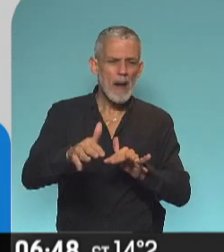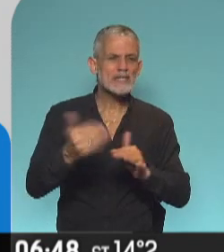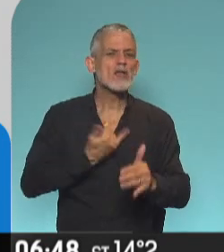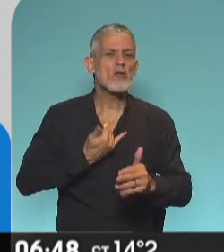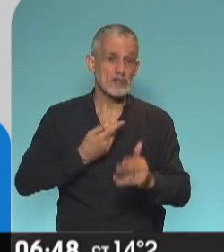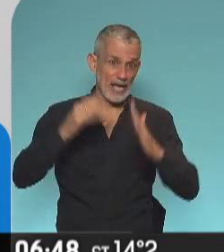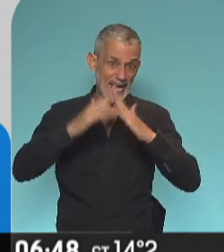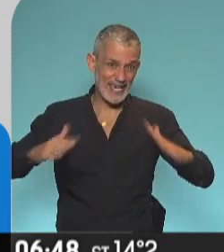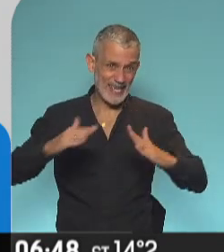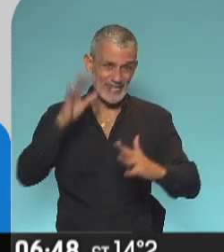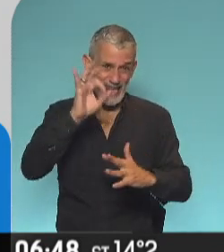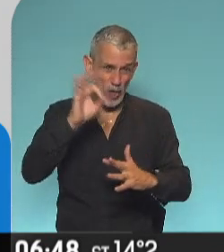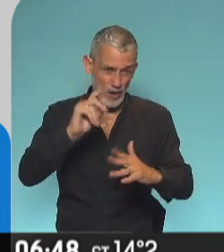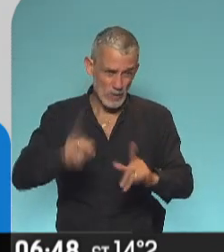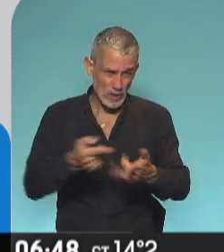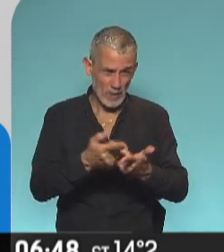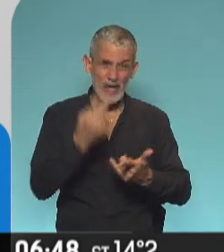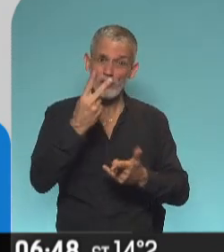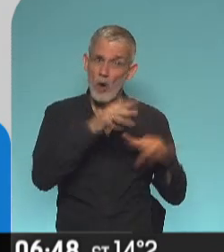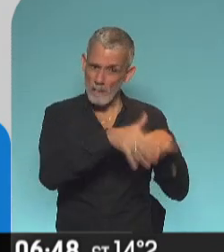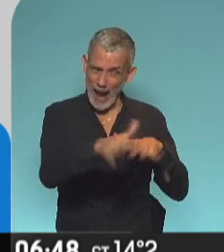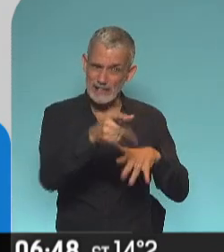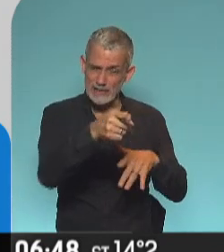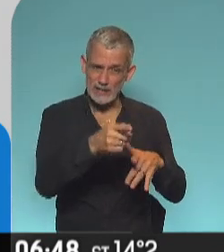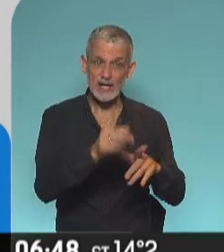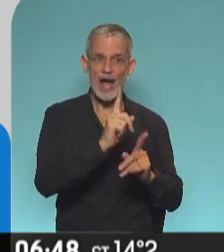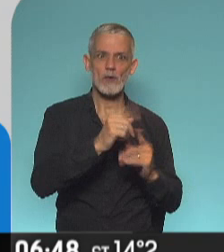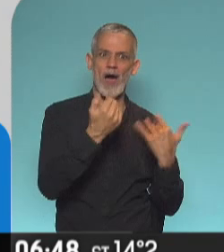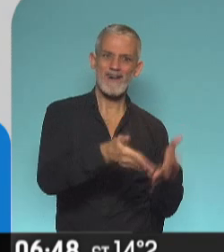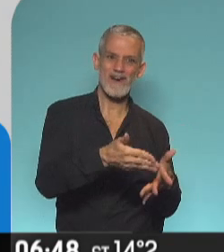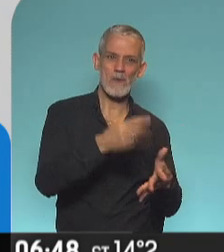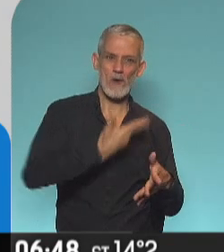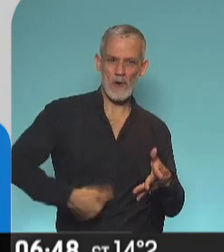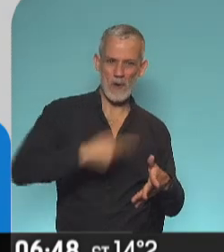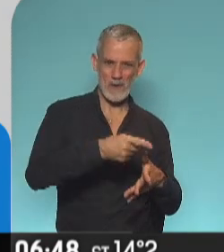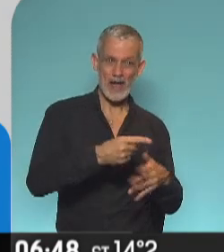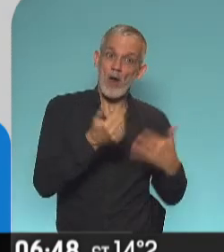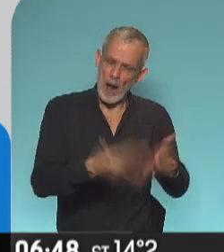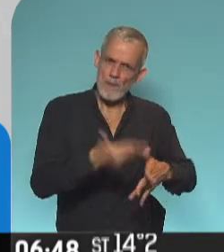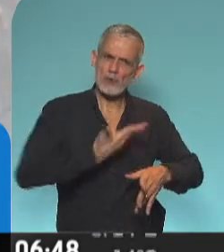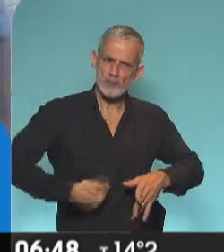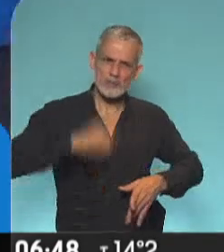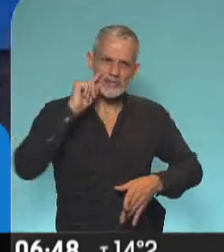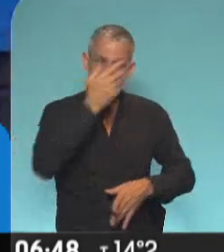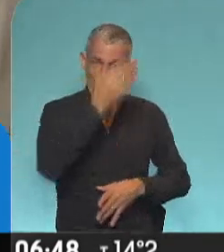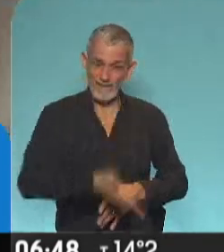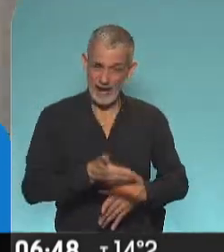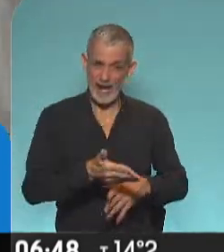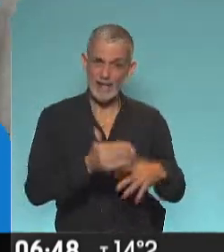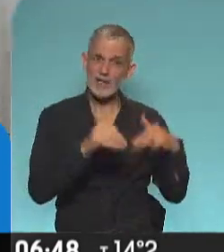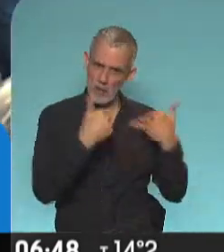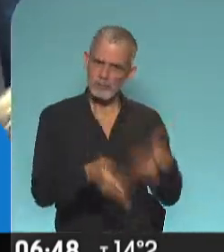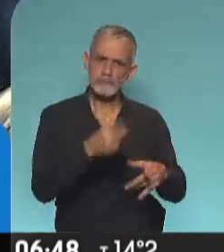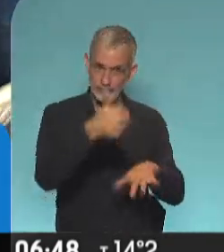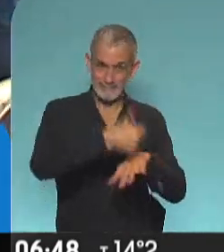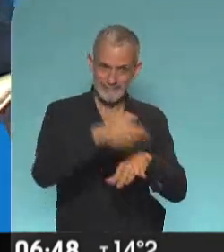frente a la Quinta Presidencial de Olivos. Exactamente, hubo dos marchas ahí, Claro. marchas a favor del gobierno, apoyando al presidente Alberto Fernández, que estaba en